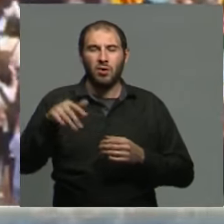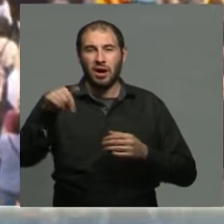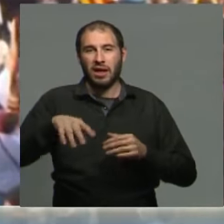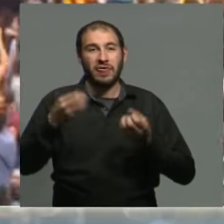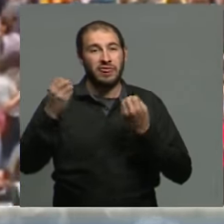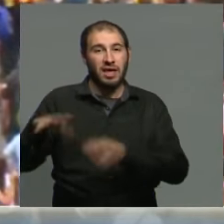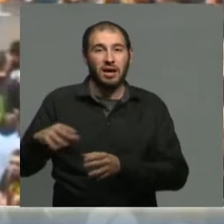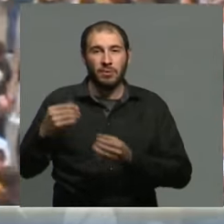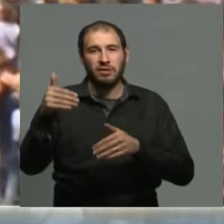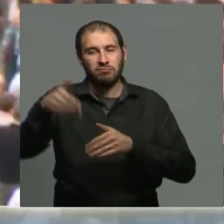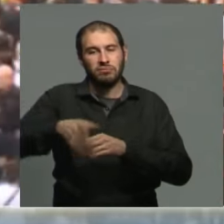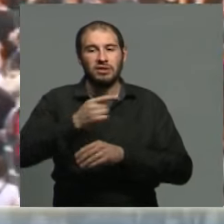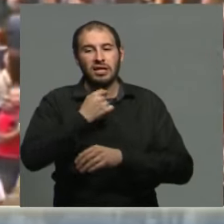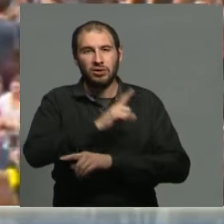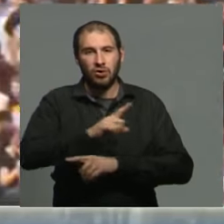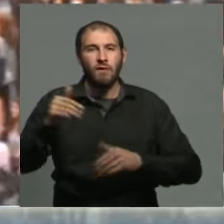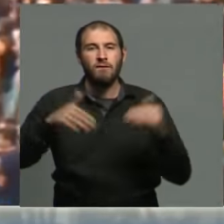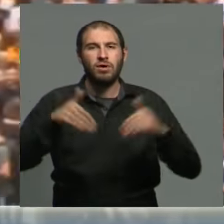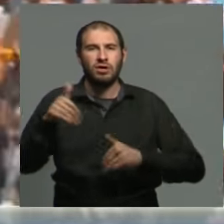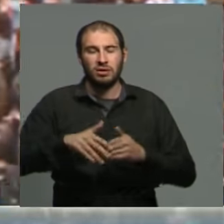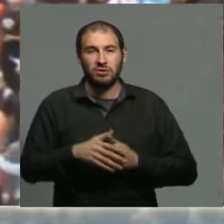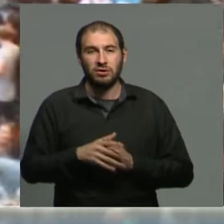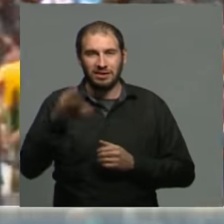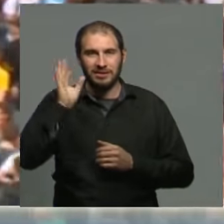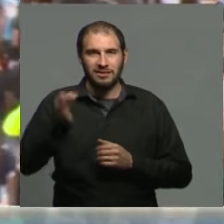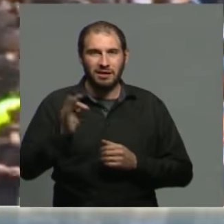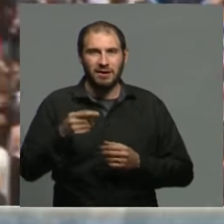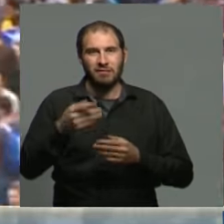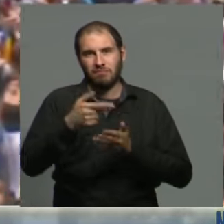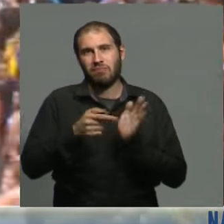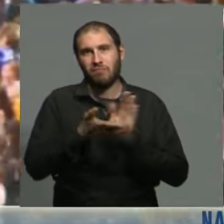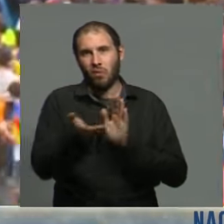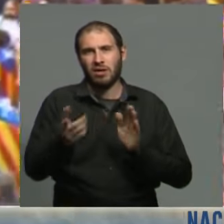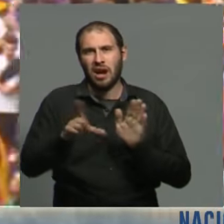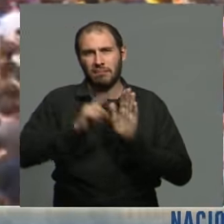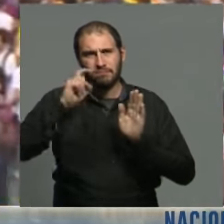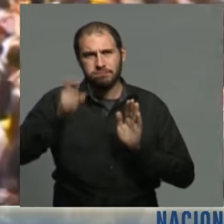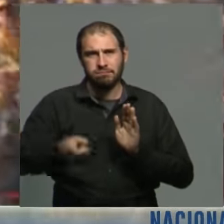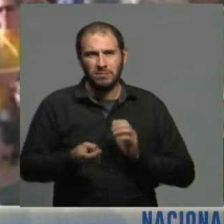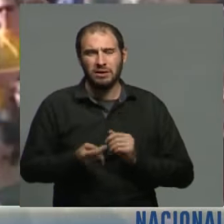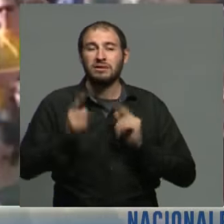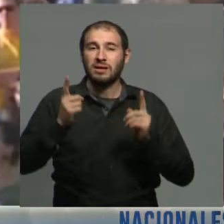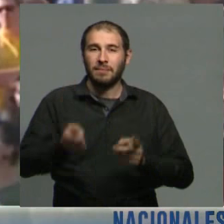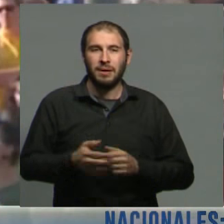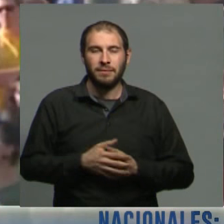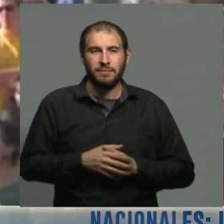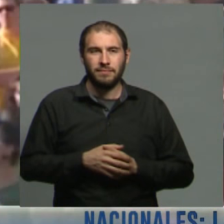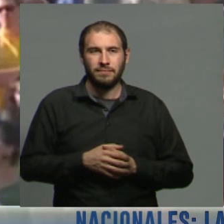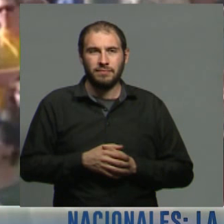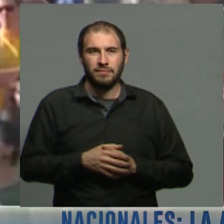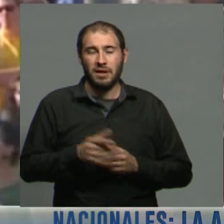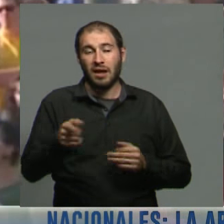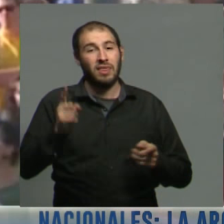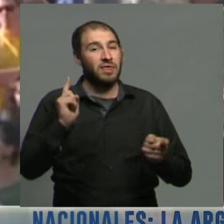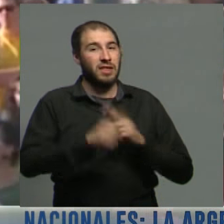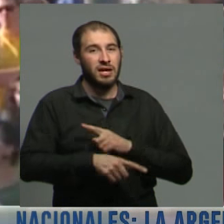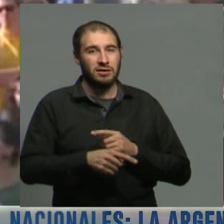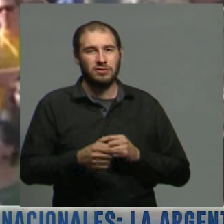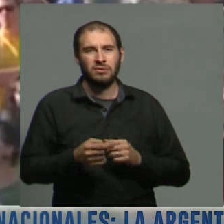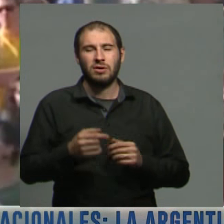hemiciclo porque no querían participar de una votación que sabían que era manifiestamente ilegal y que, aparte de esto, llevaba directamente